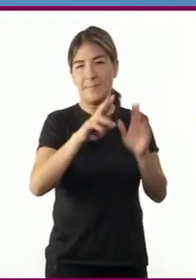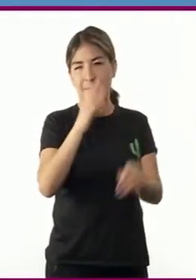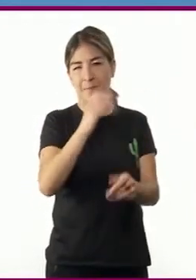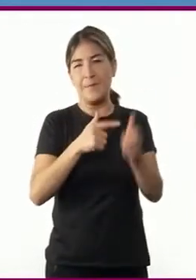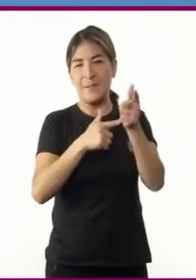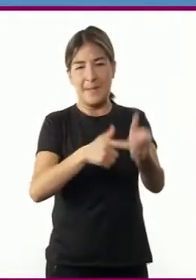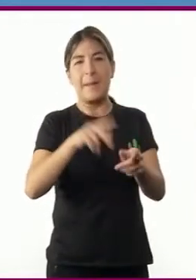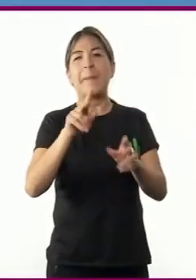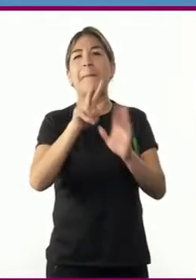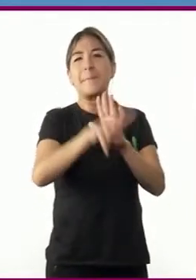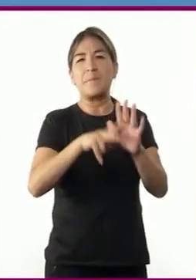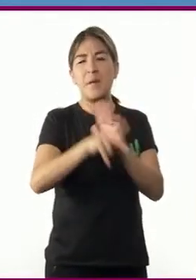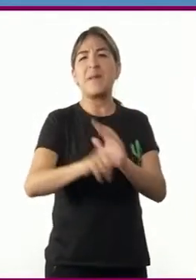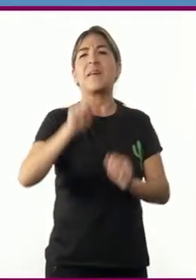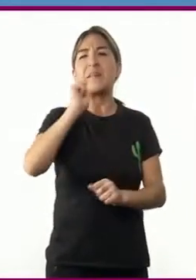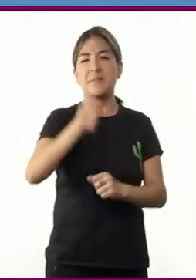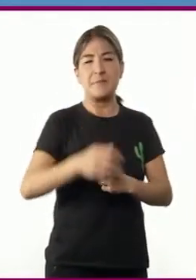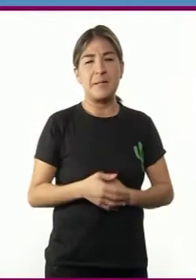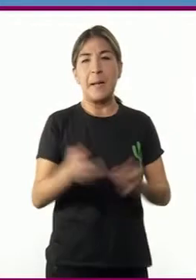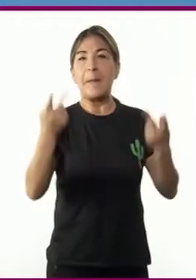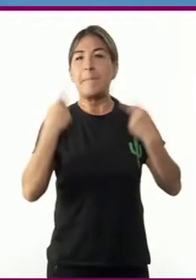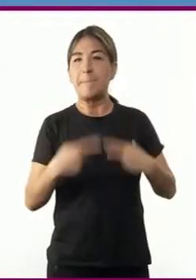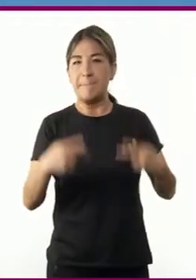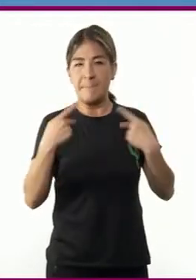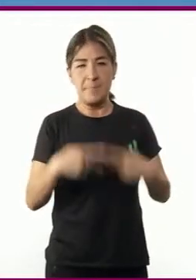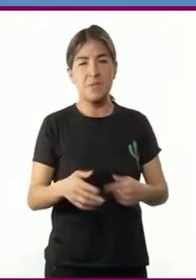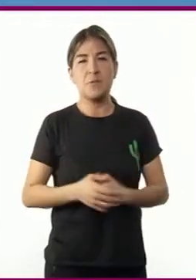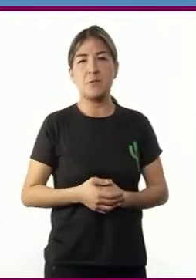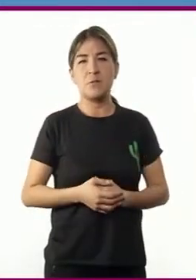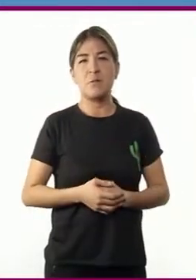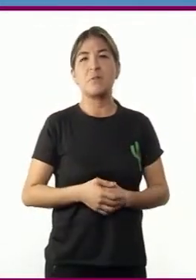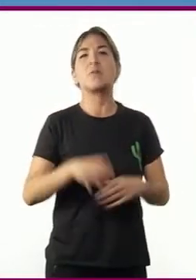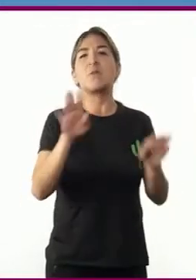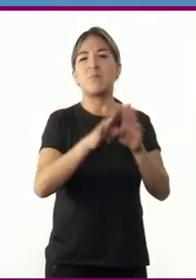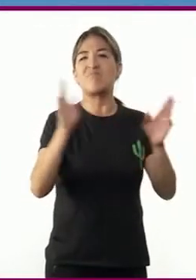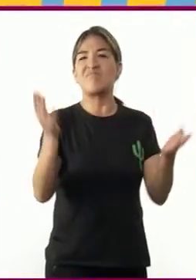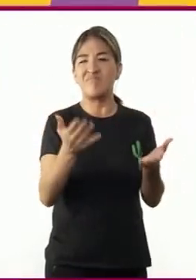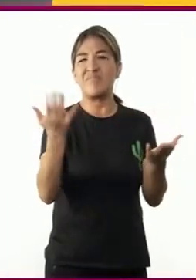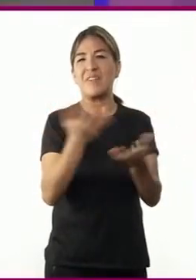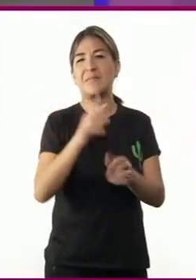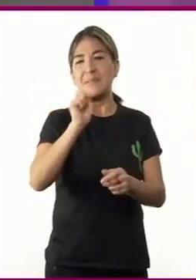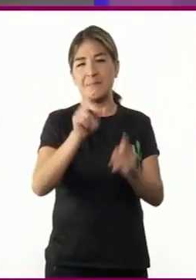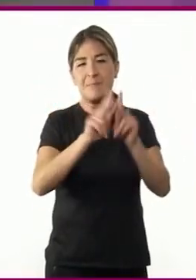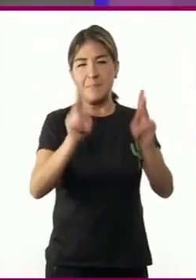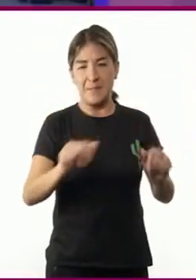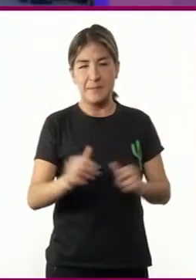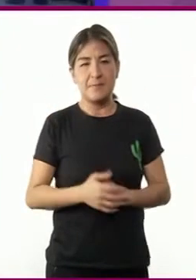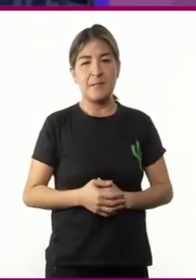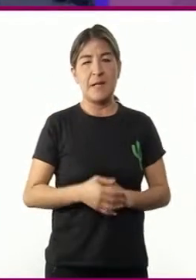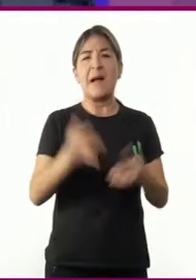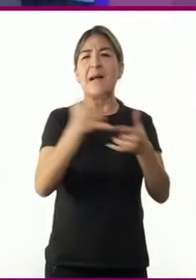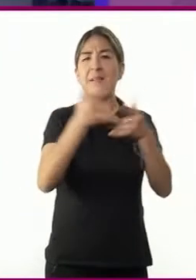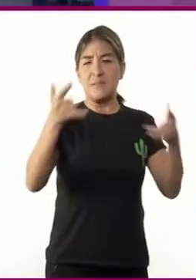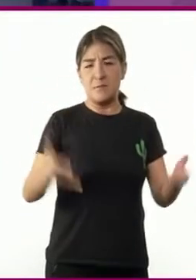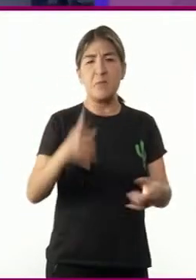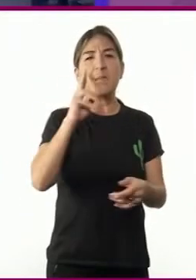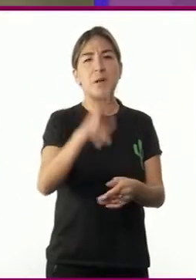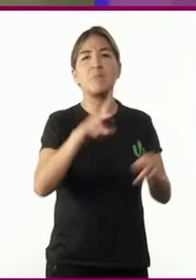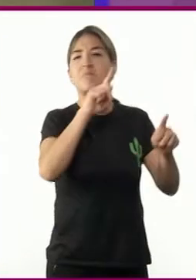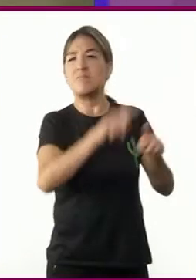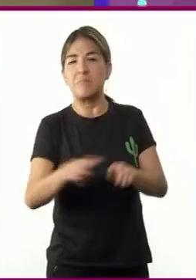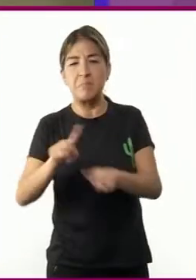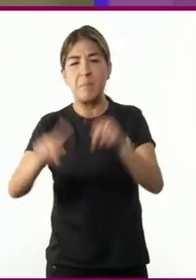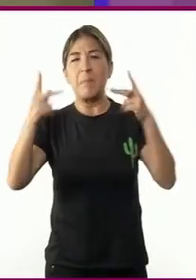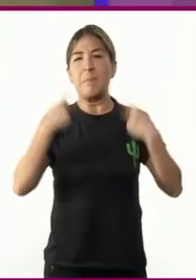video, donde se destacan personajes que la han promovido. En la historia, encontramos